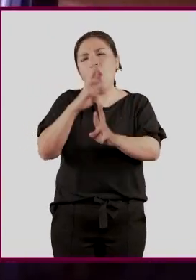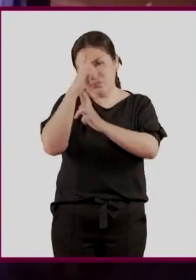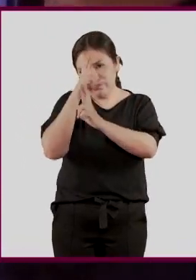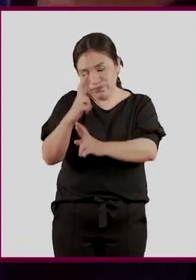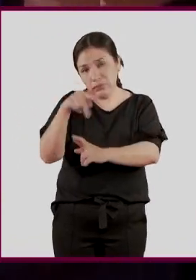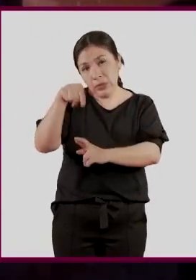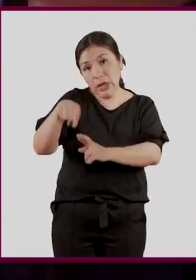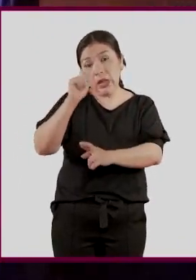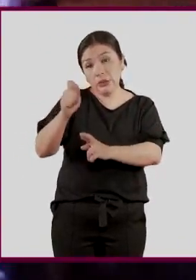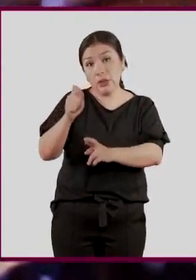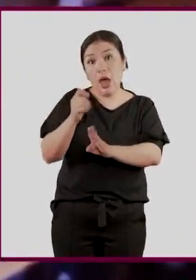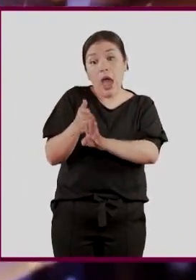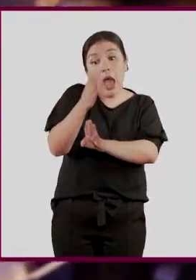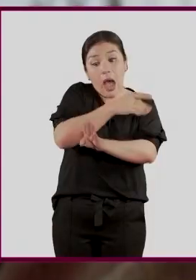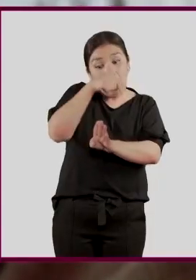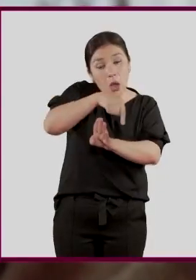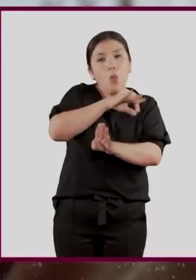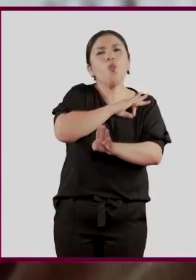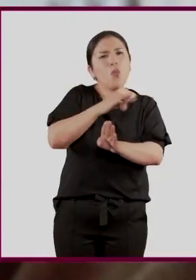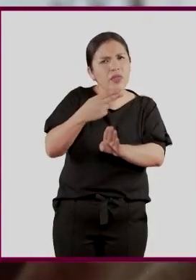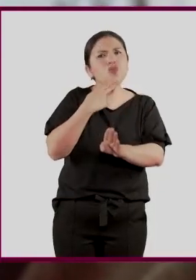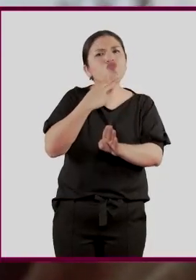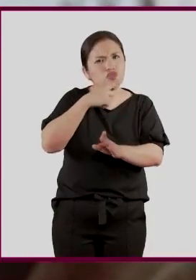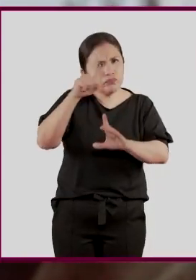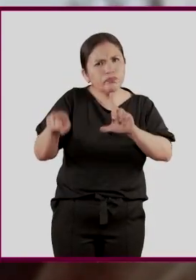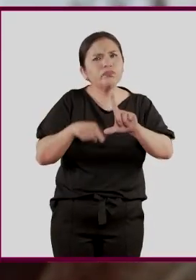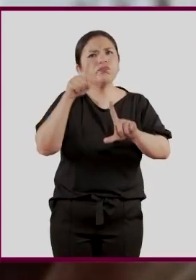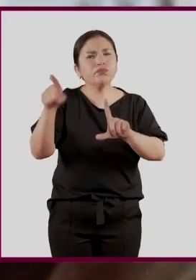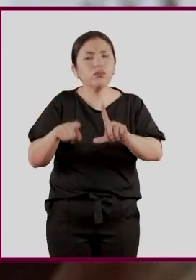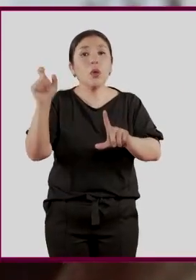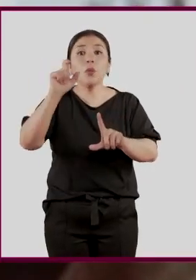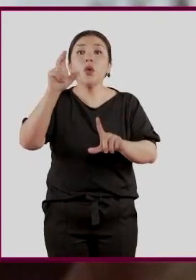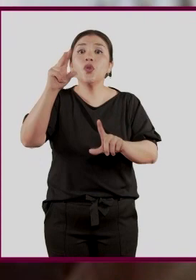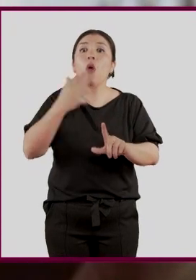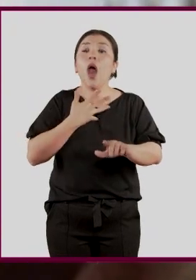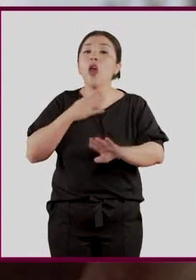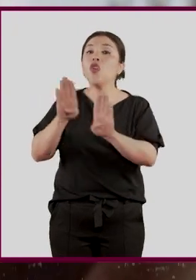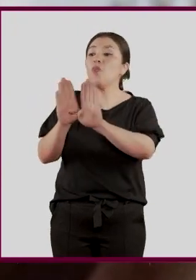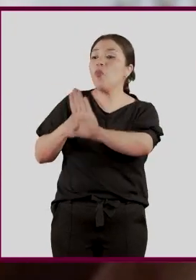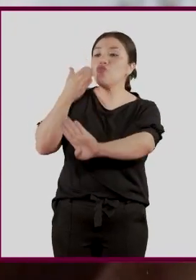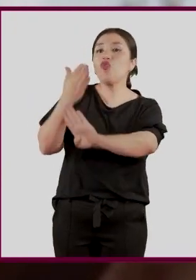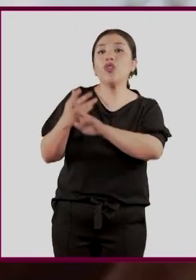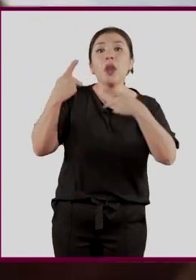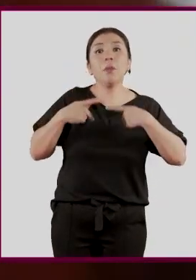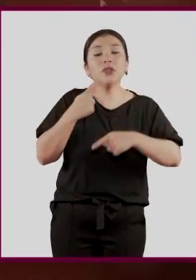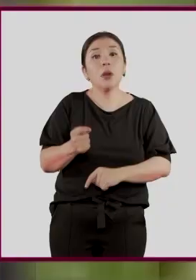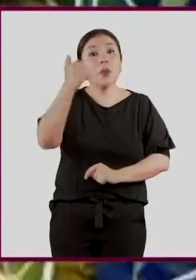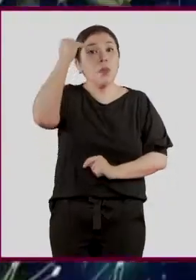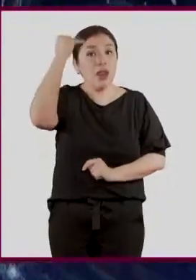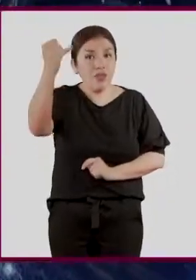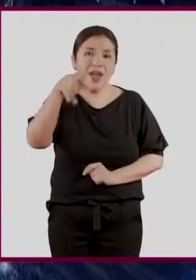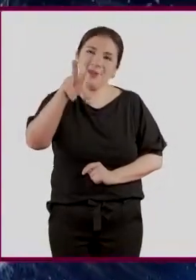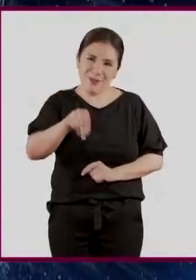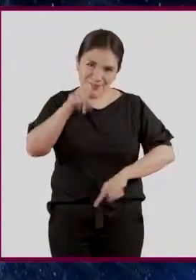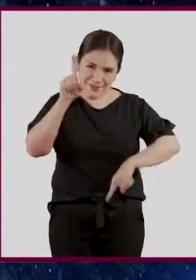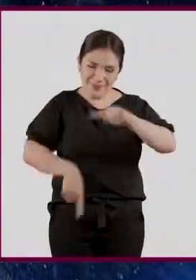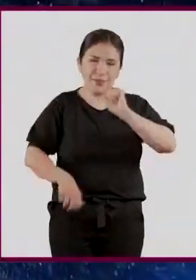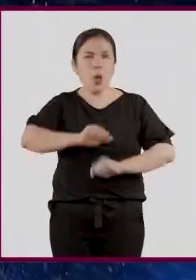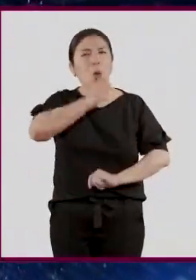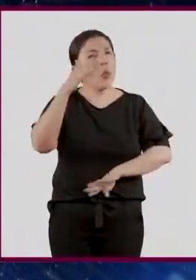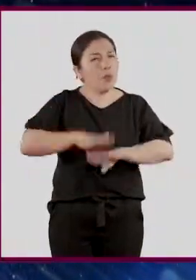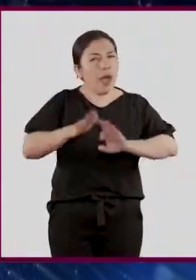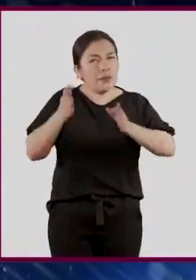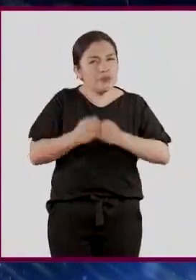que supone que las obras se pueden usar así mientras no afecten la reputación del artista original. El fenómeno